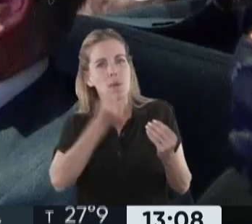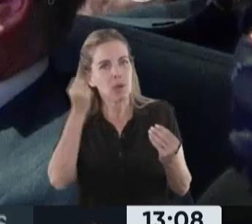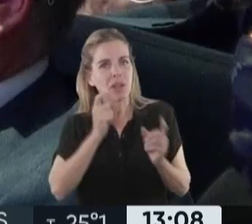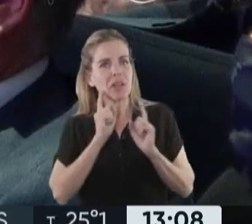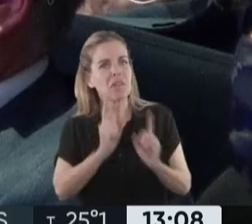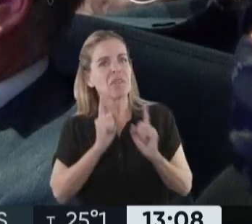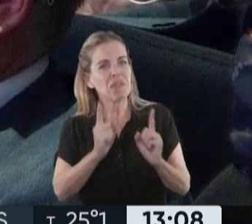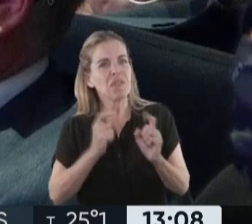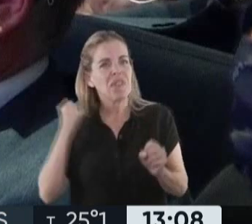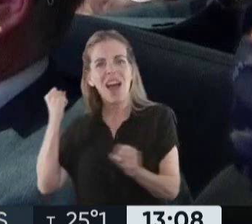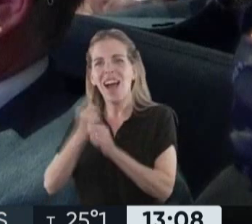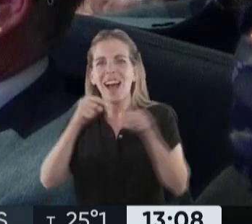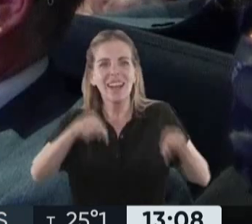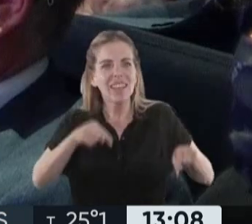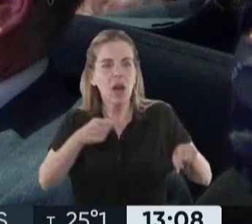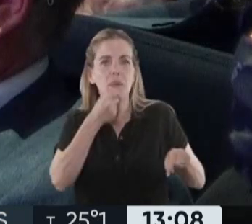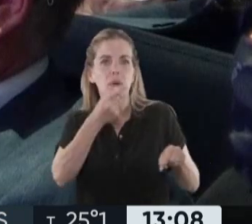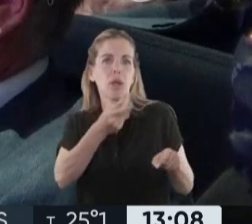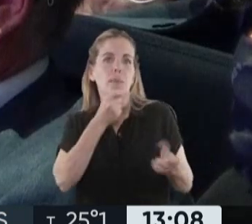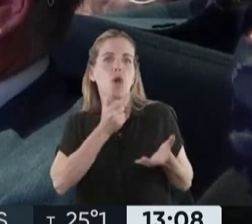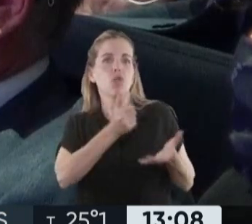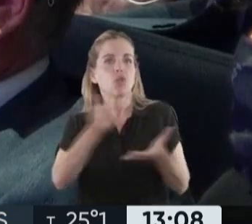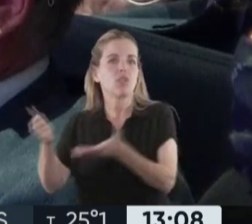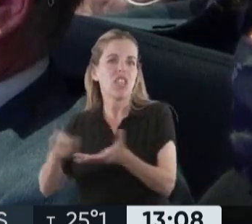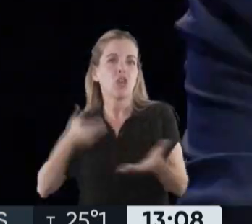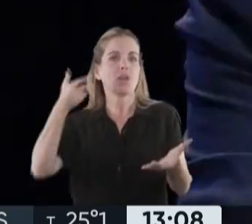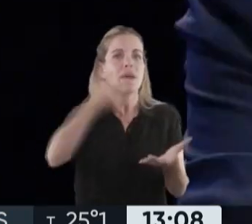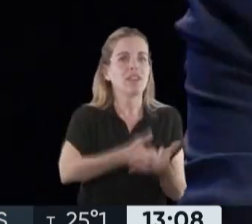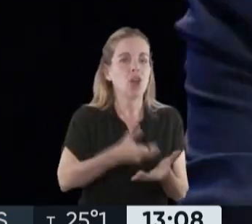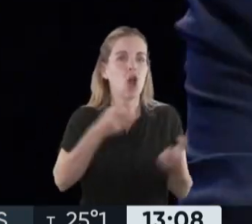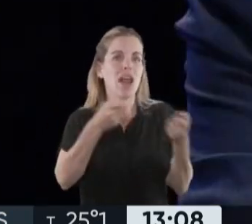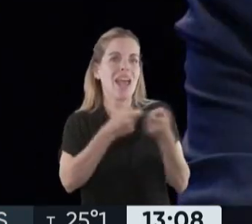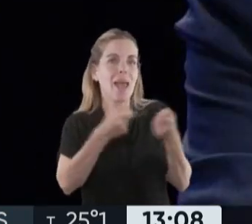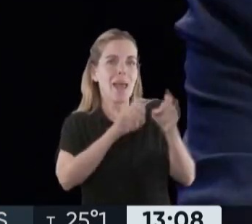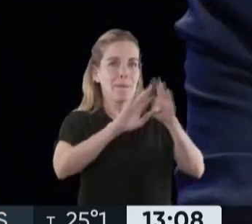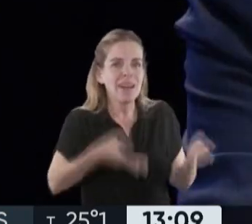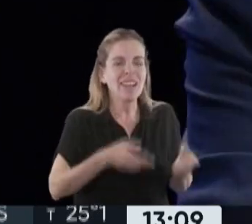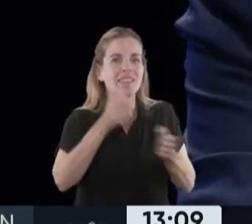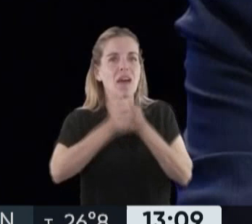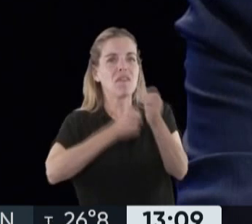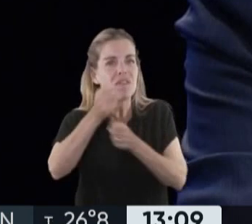lo que se invirtió en empresas, lo que se invirtió en producción, lo que se invirtió en fábricas. Eso es lo único que quedó en pie.